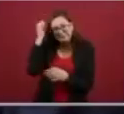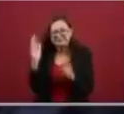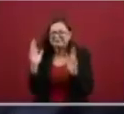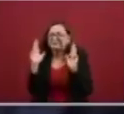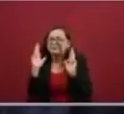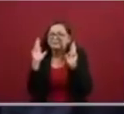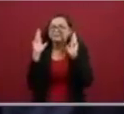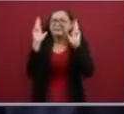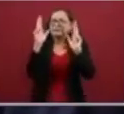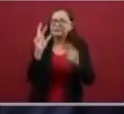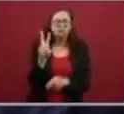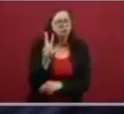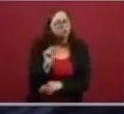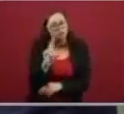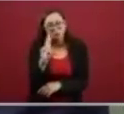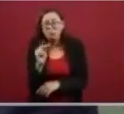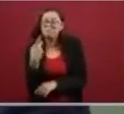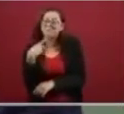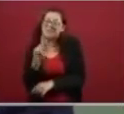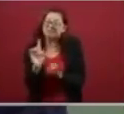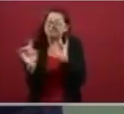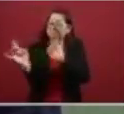Si desgraciadamente